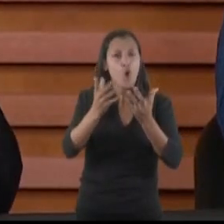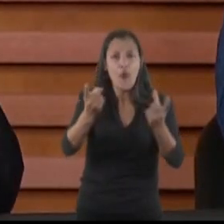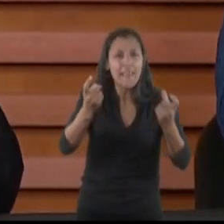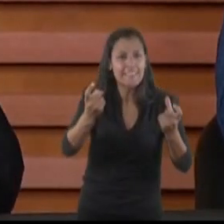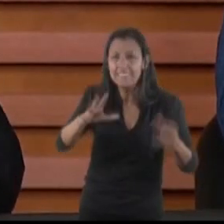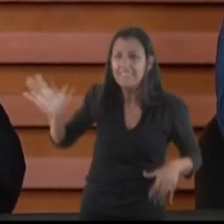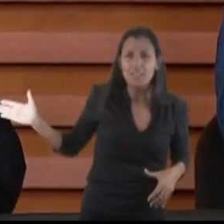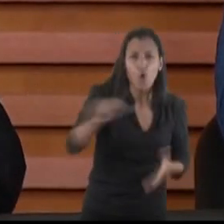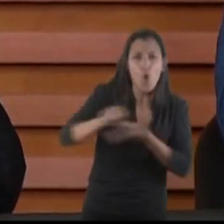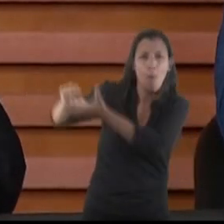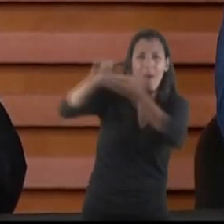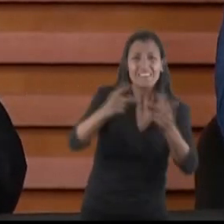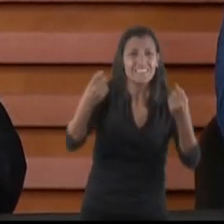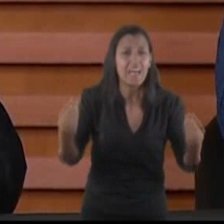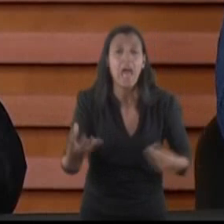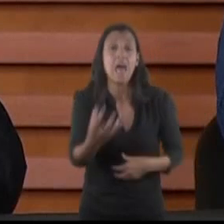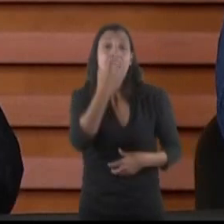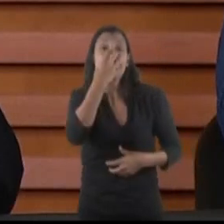respiradores automáticos.